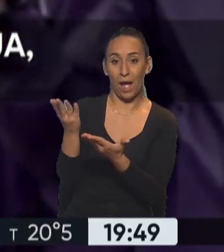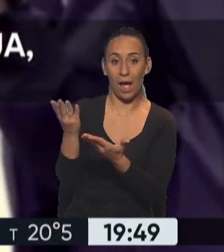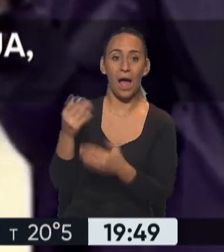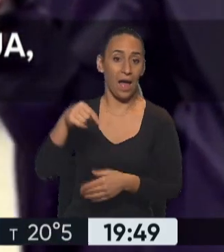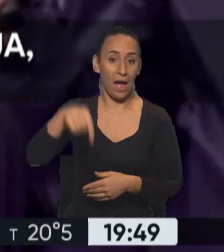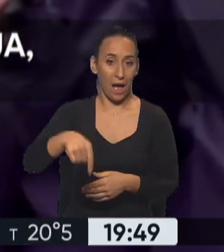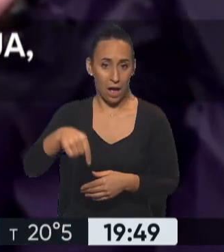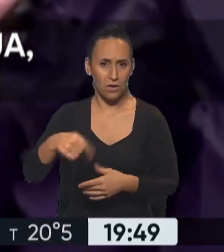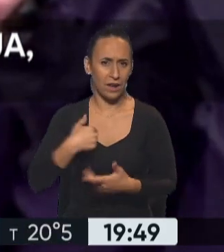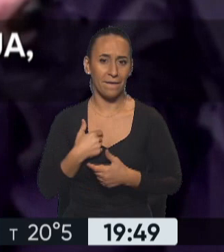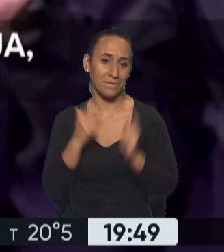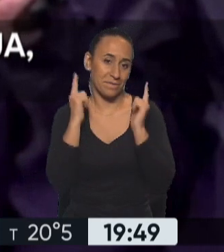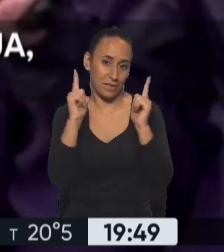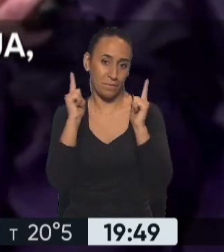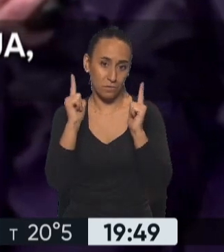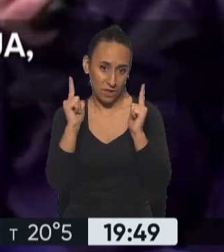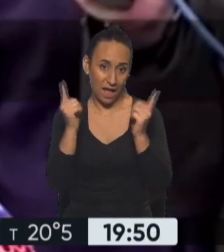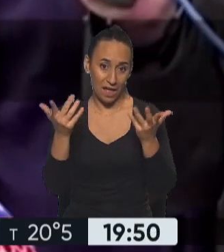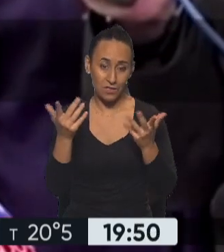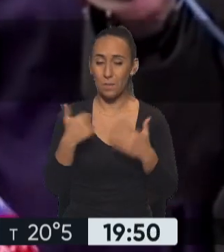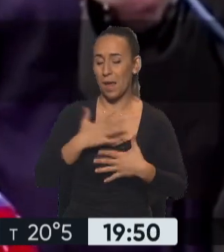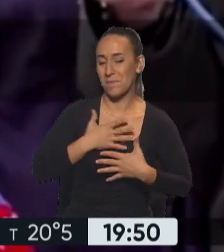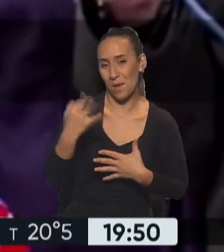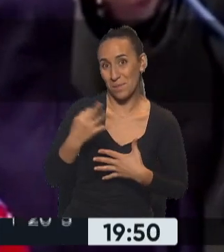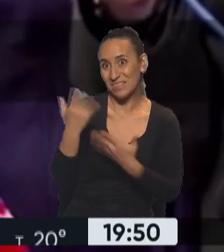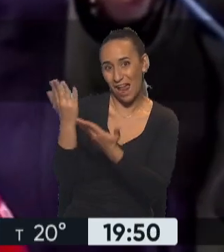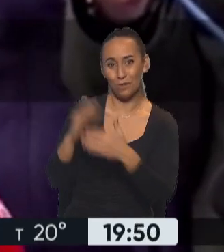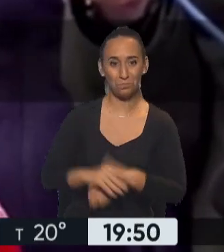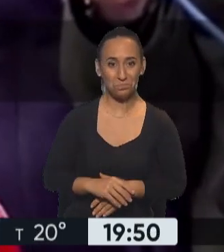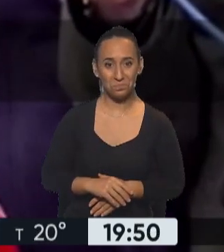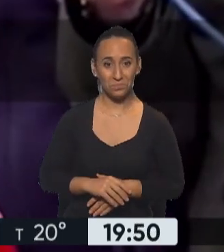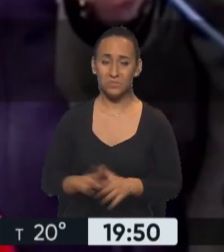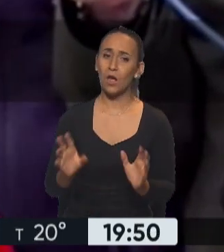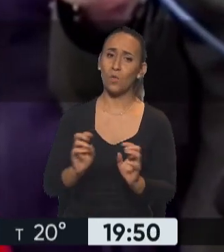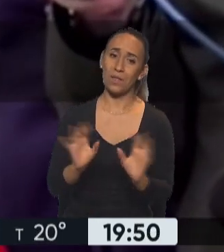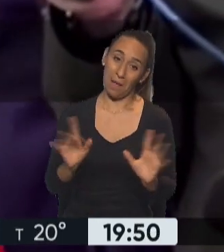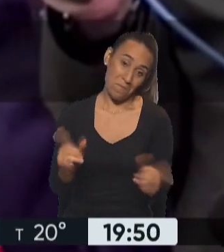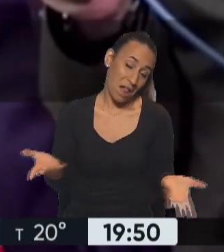for me that is special in Premier League. But